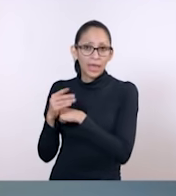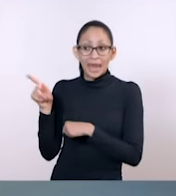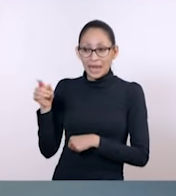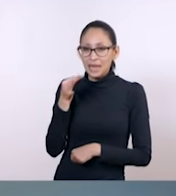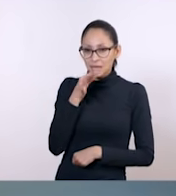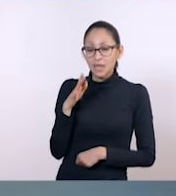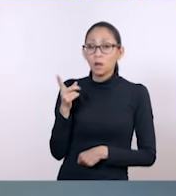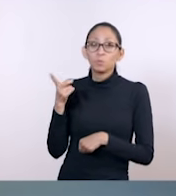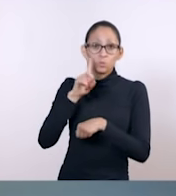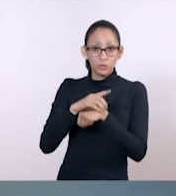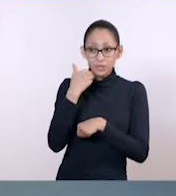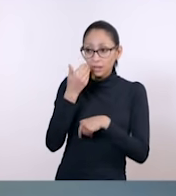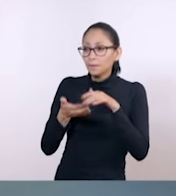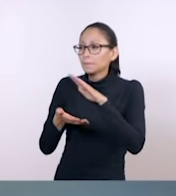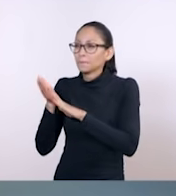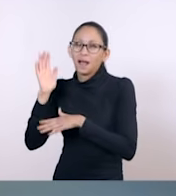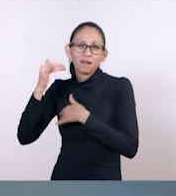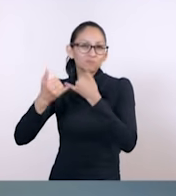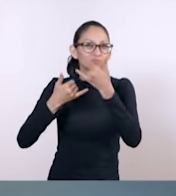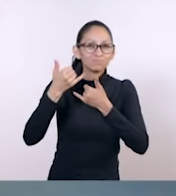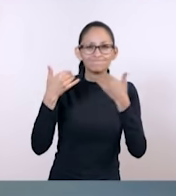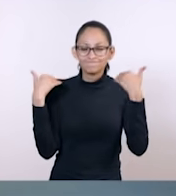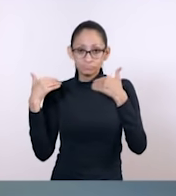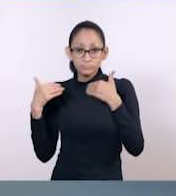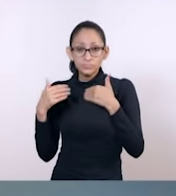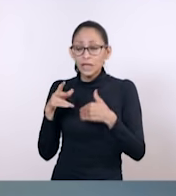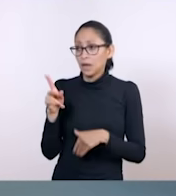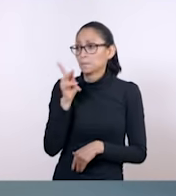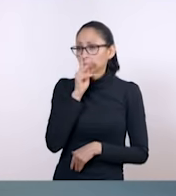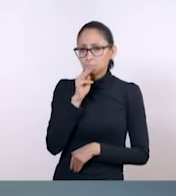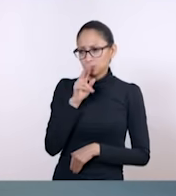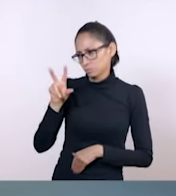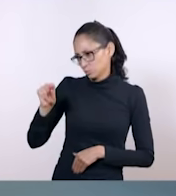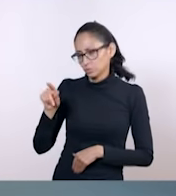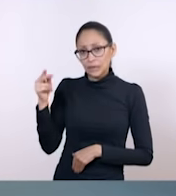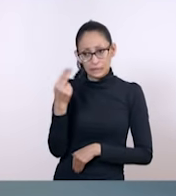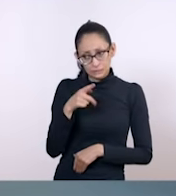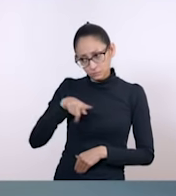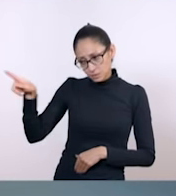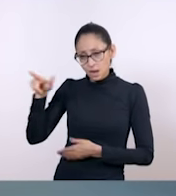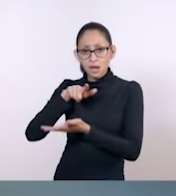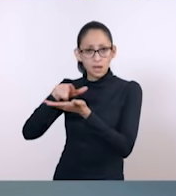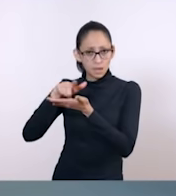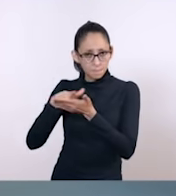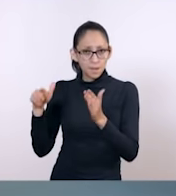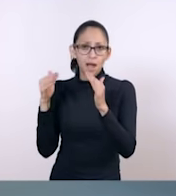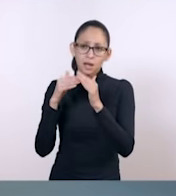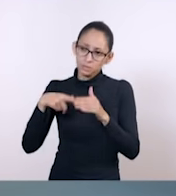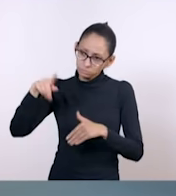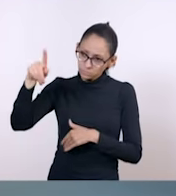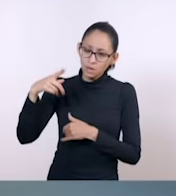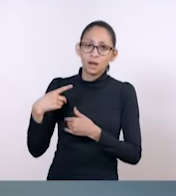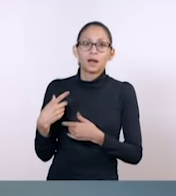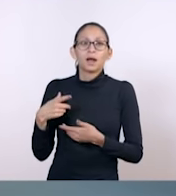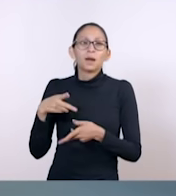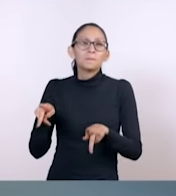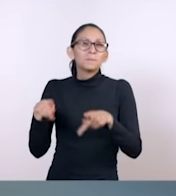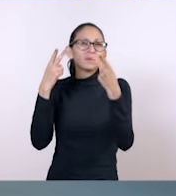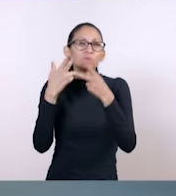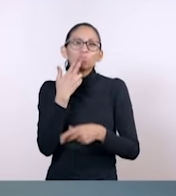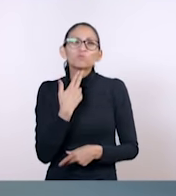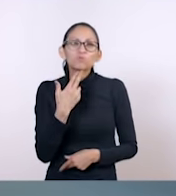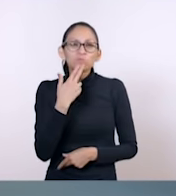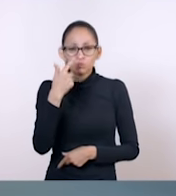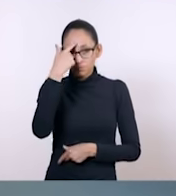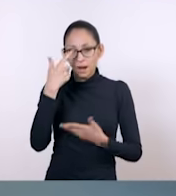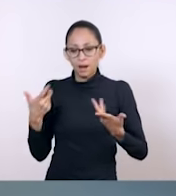terminado su tarea y le dijeron que no, que tenía que ayudarles a limpiar la casa, que tenía que salir a vender dulces con ellos